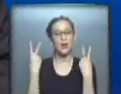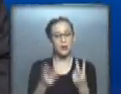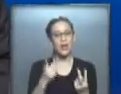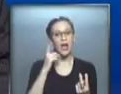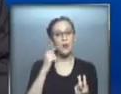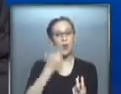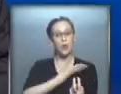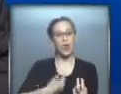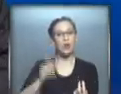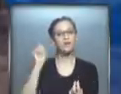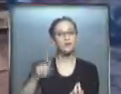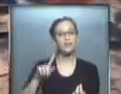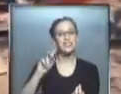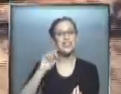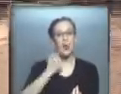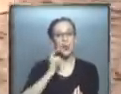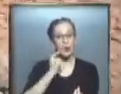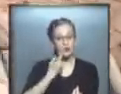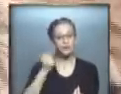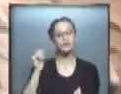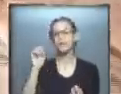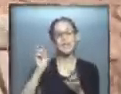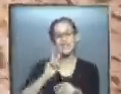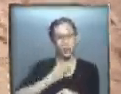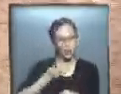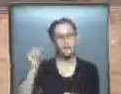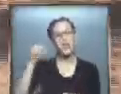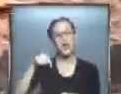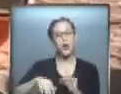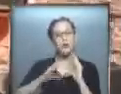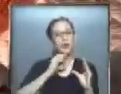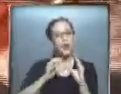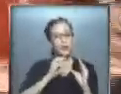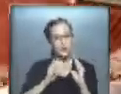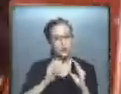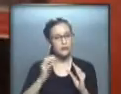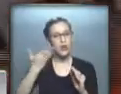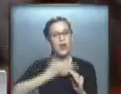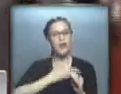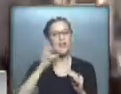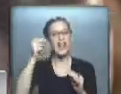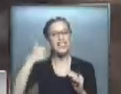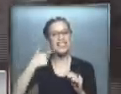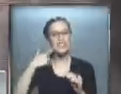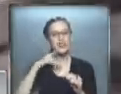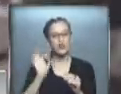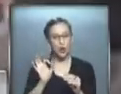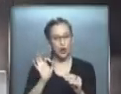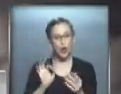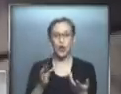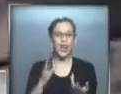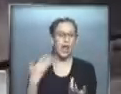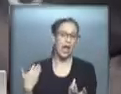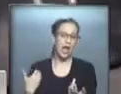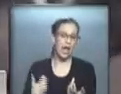de san juan estamos en comunicación telefónica con francisco márquez lamentablemente en el accidente